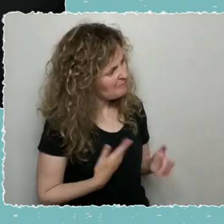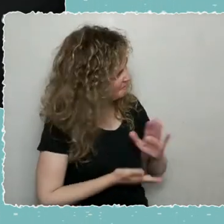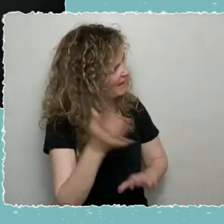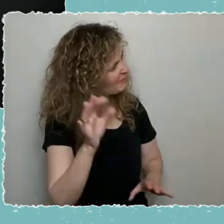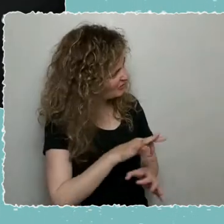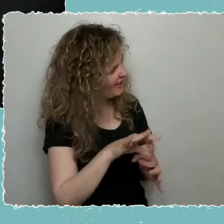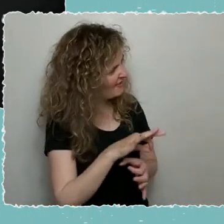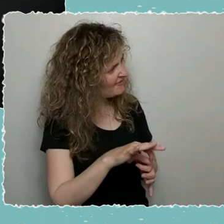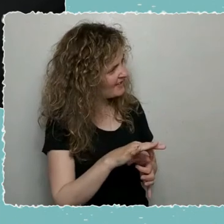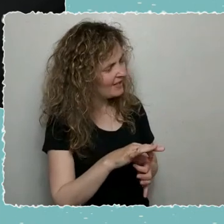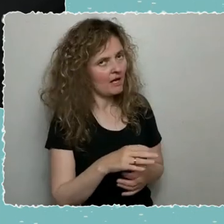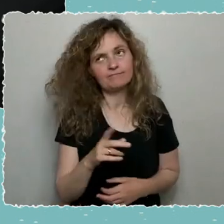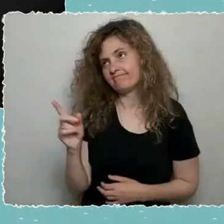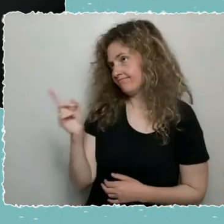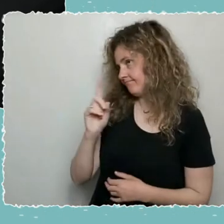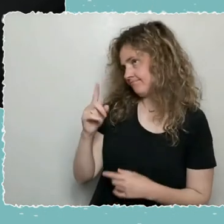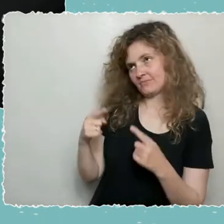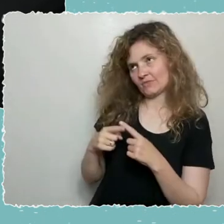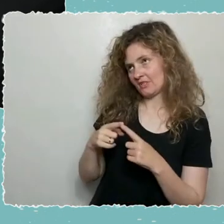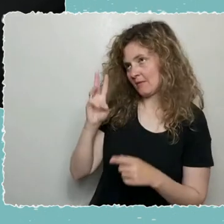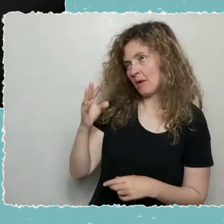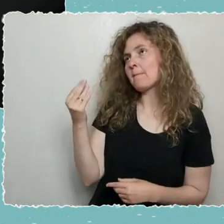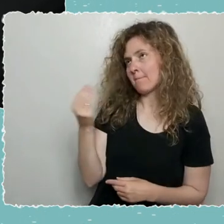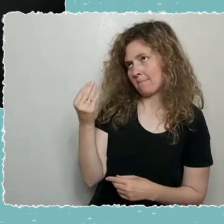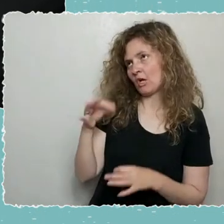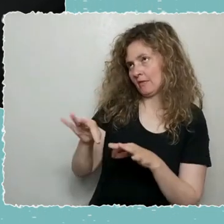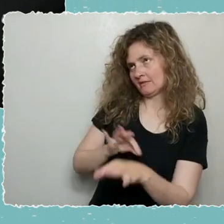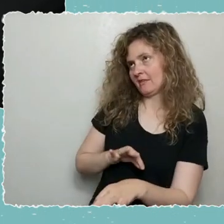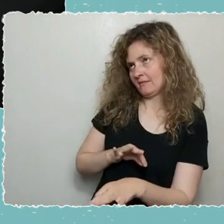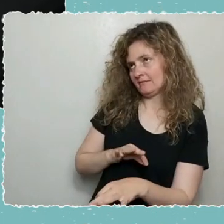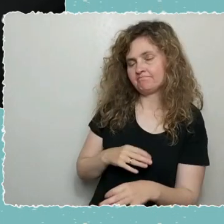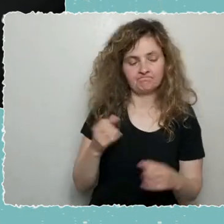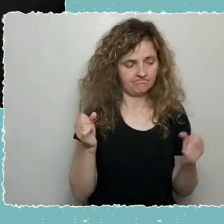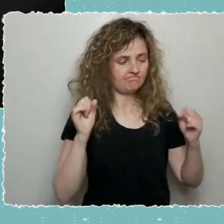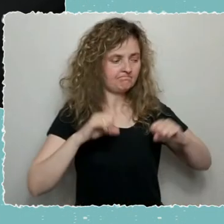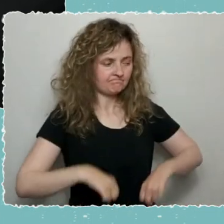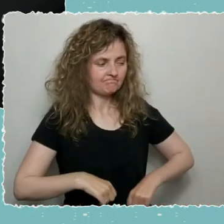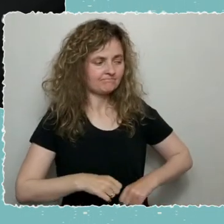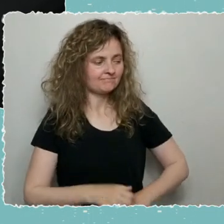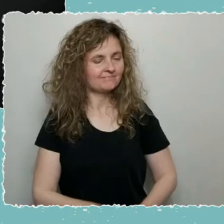Tomámoslle un café? Non, tía Pilar, mellor un descafeinado. Vale.